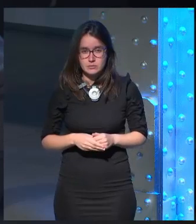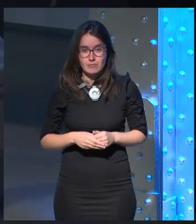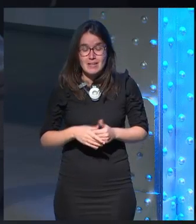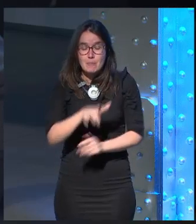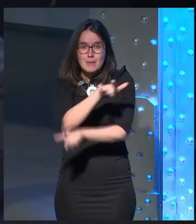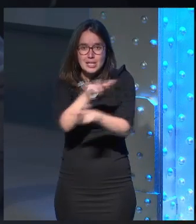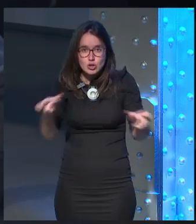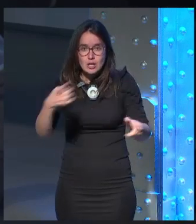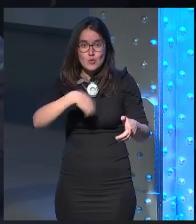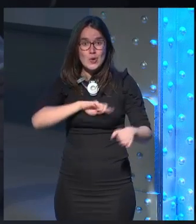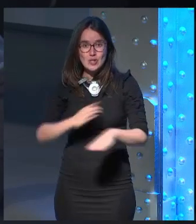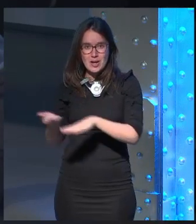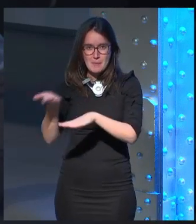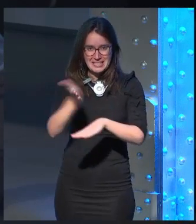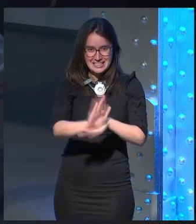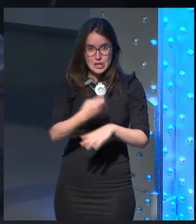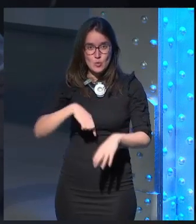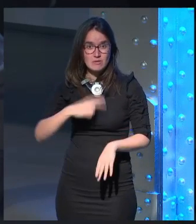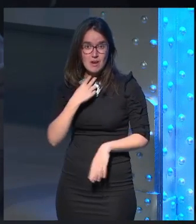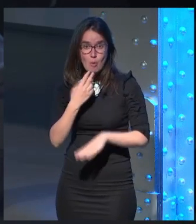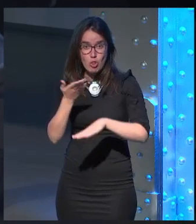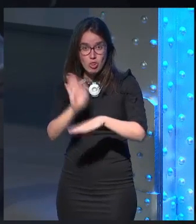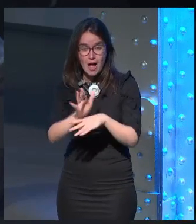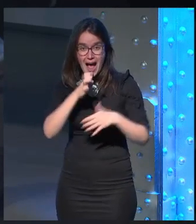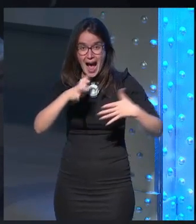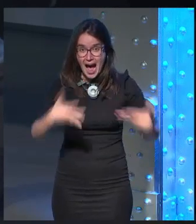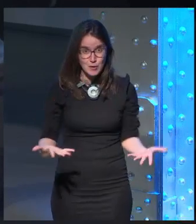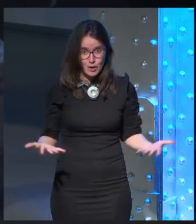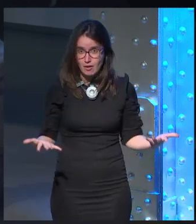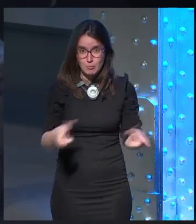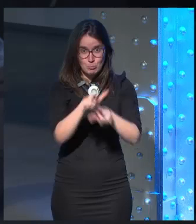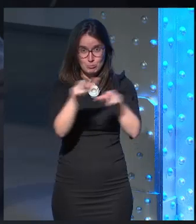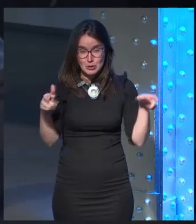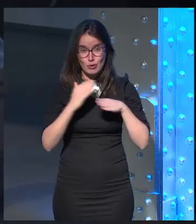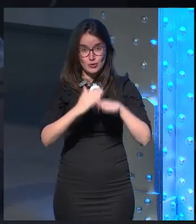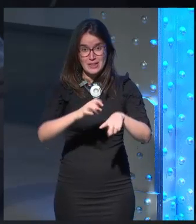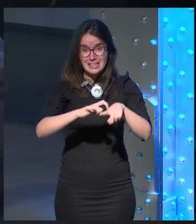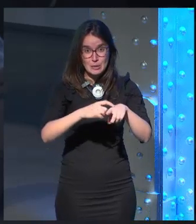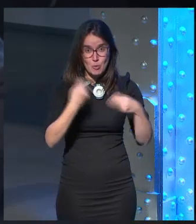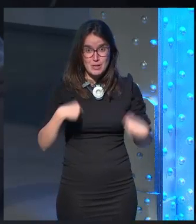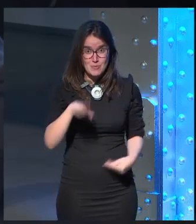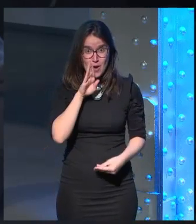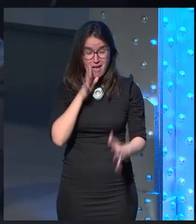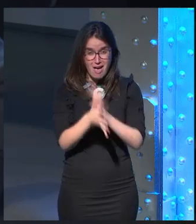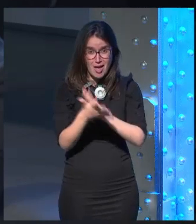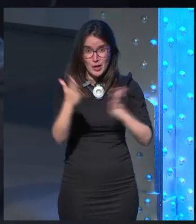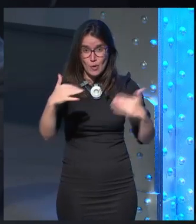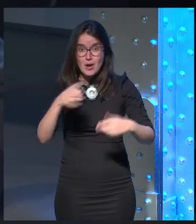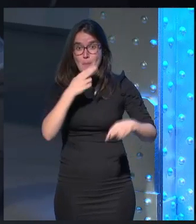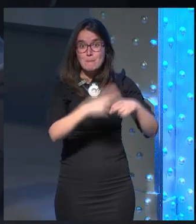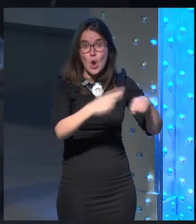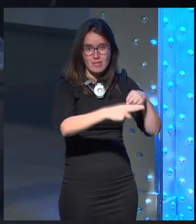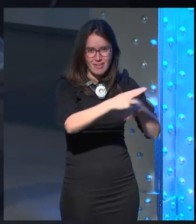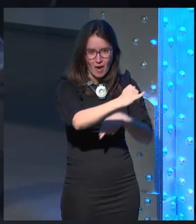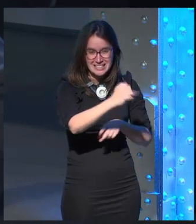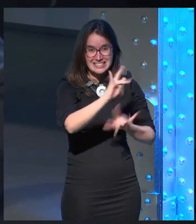y gente que sean nuestros representantes y nuestra voz. Y ahora mismo no tenemos suficiente personal de este tipo, tenemos demasiados políticos y no